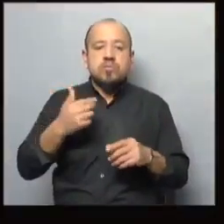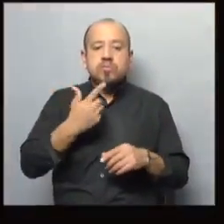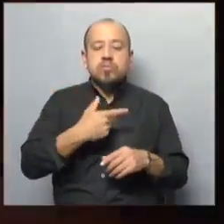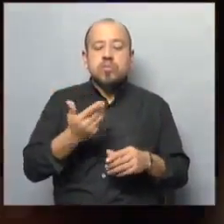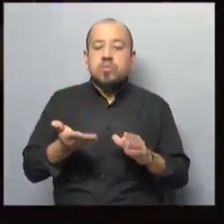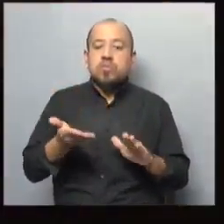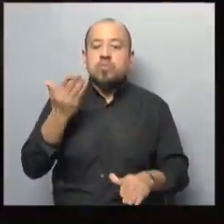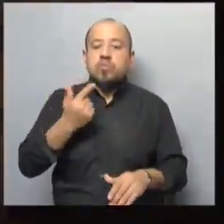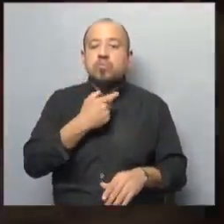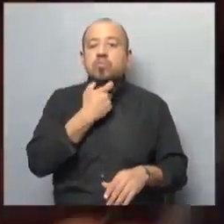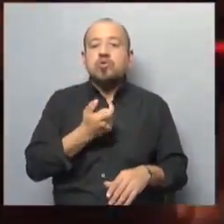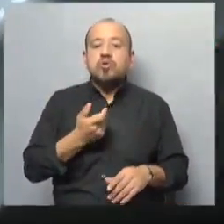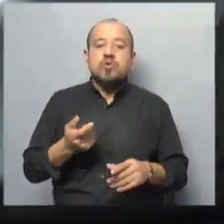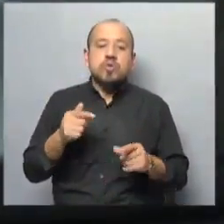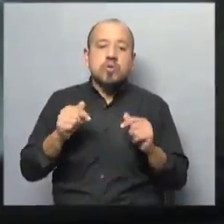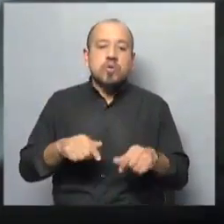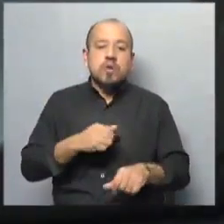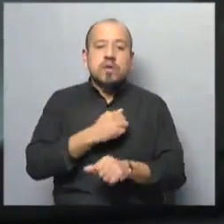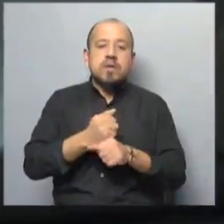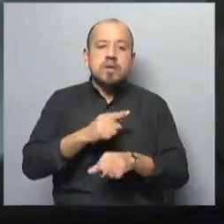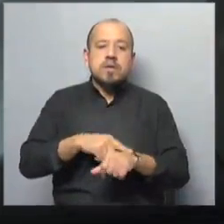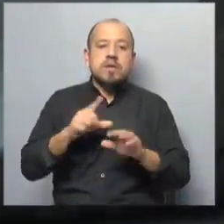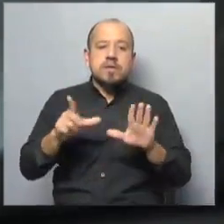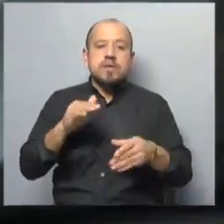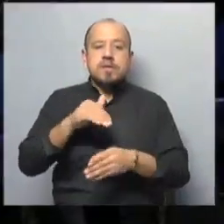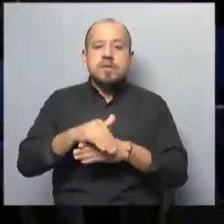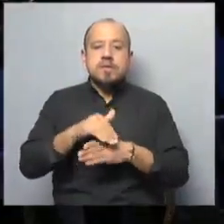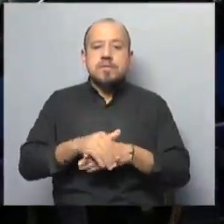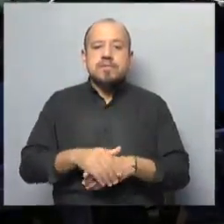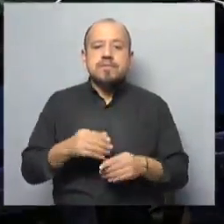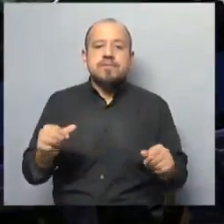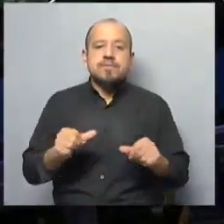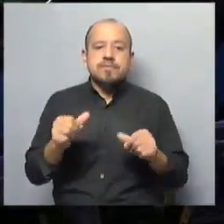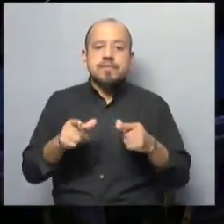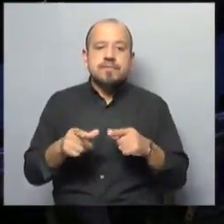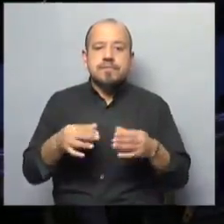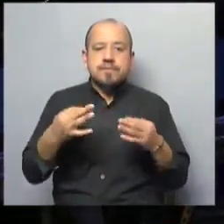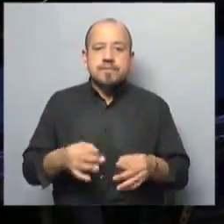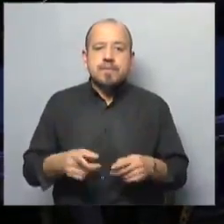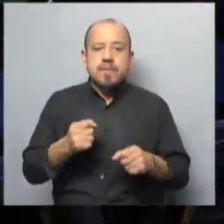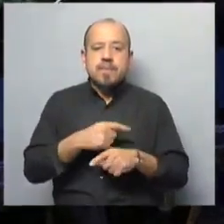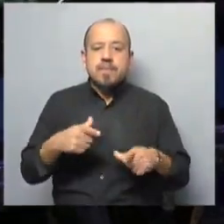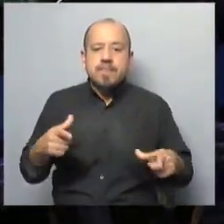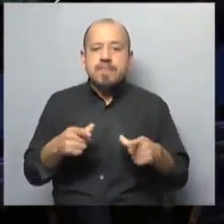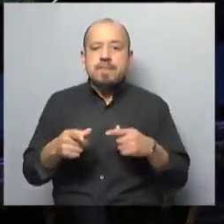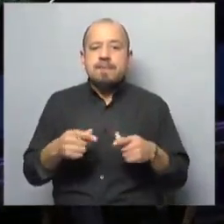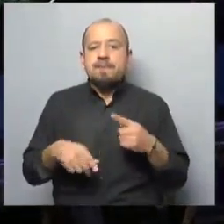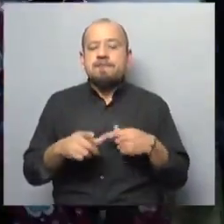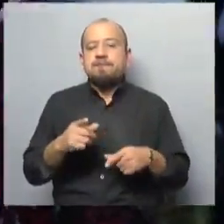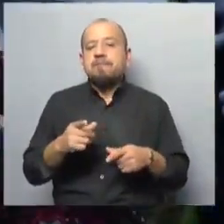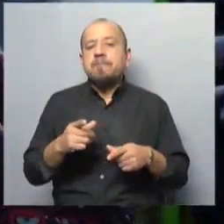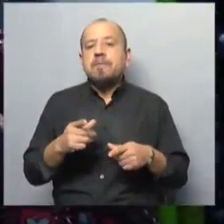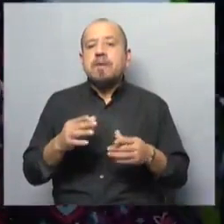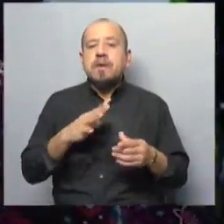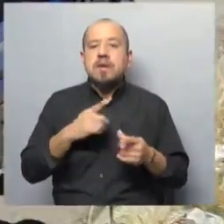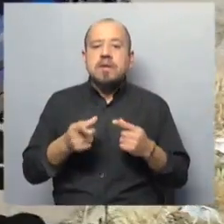limpieza. Por otra parte, hoy hasta las 19 horas, la comuna lleva adelante un operativo especial de limpieza en espacios públicos y contenedores